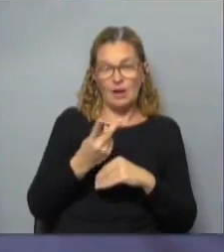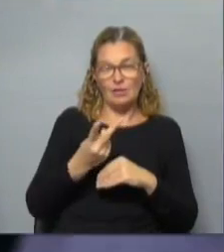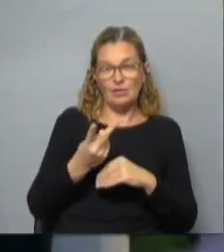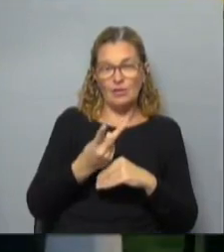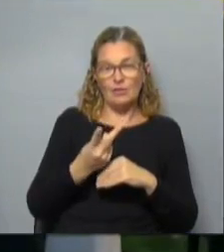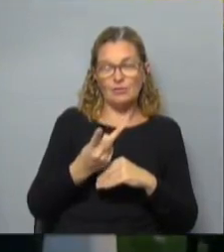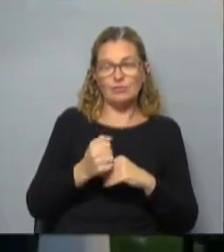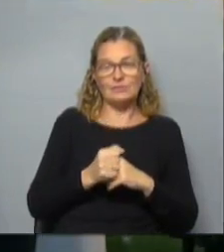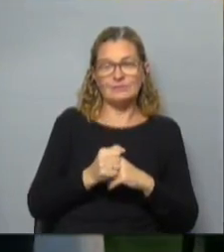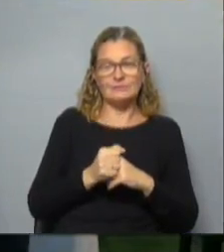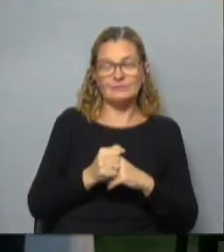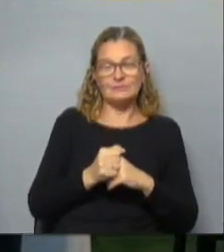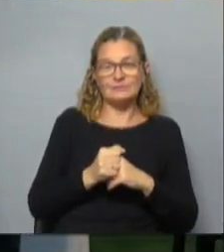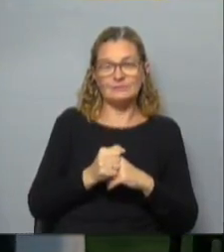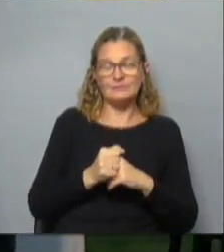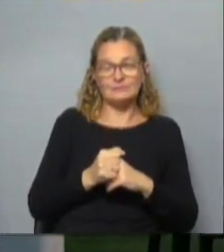y para aparicio